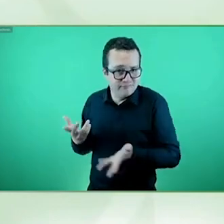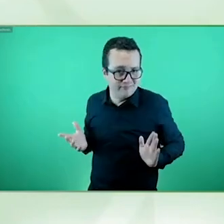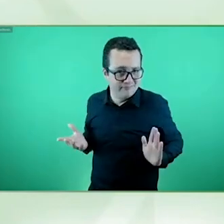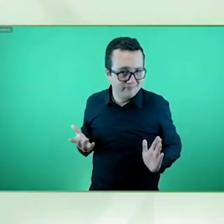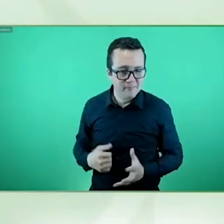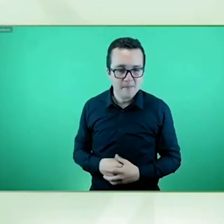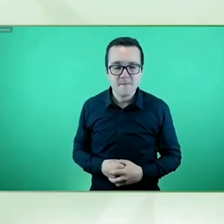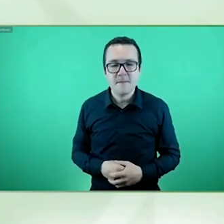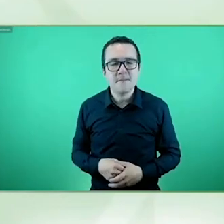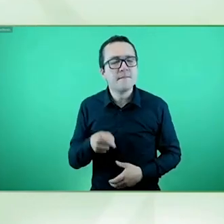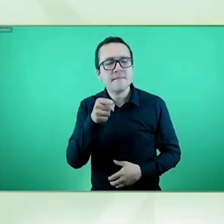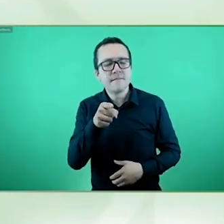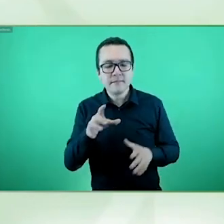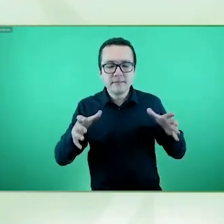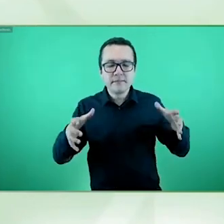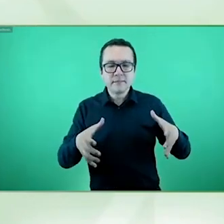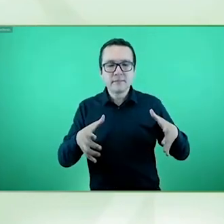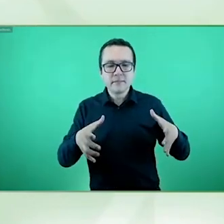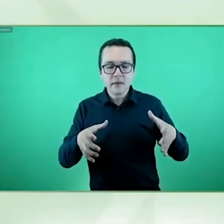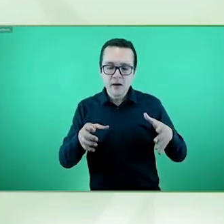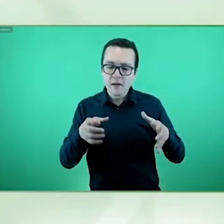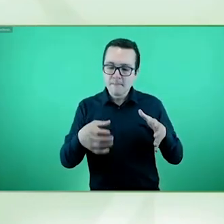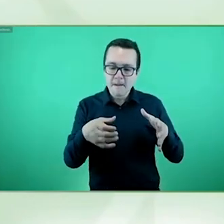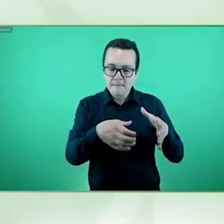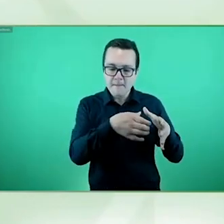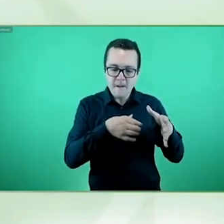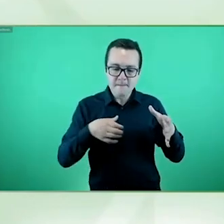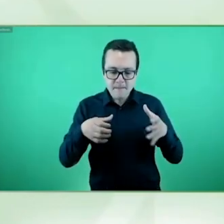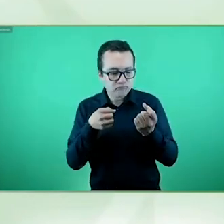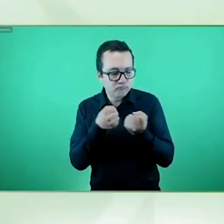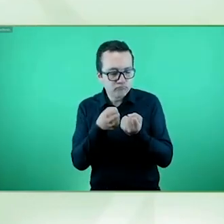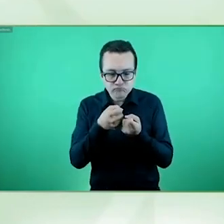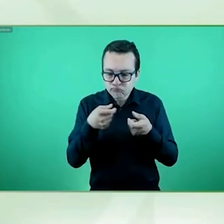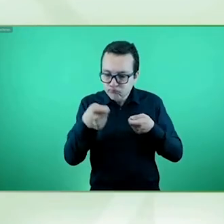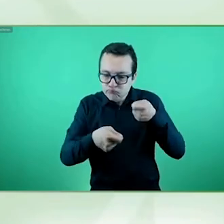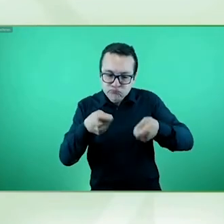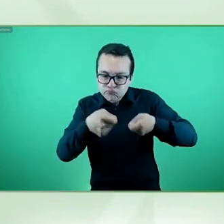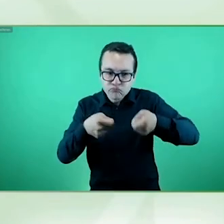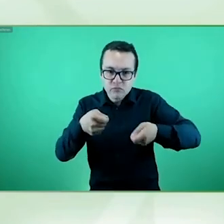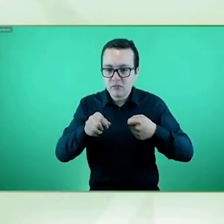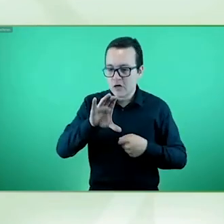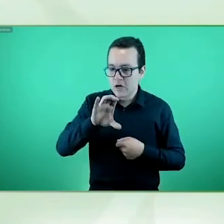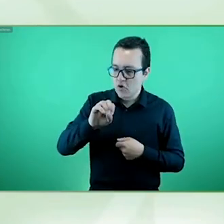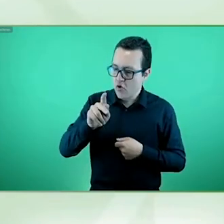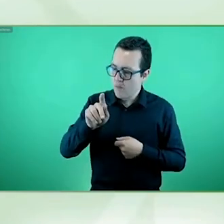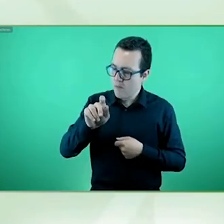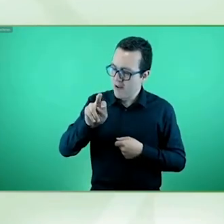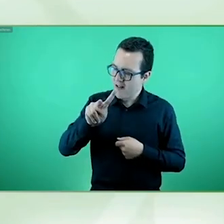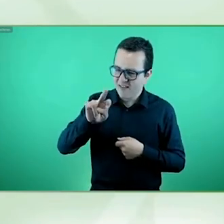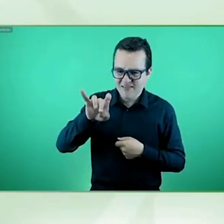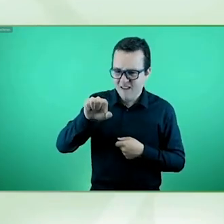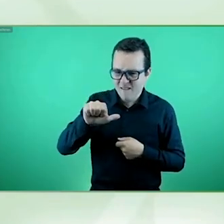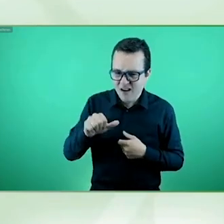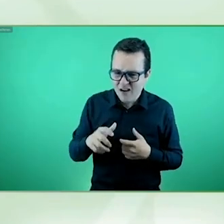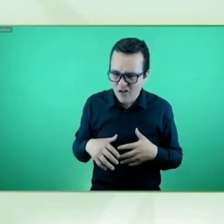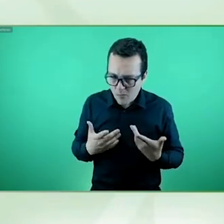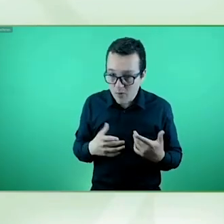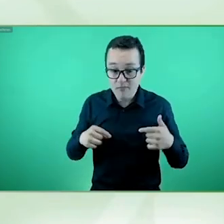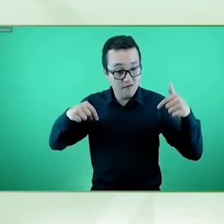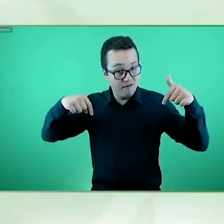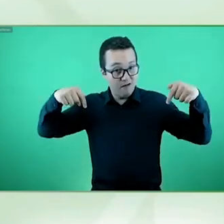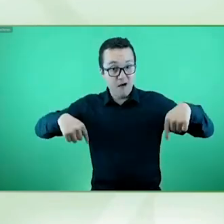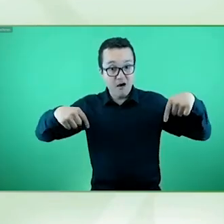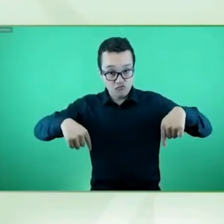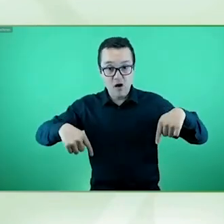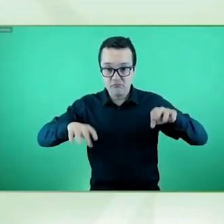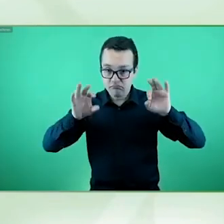¿Qué es lo que se hace en esta cooperativa? Actualmente tiene una actividad ligada principalmente a la jardinería y a